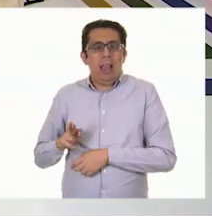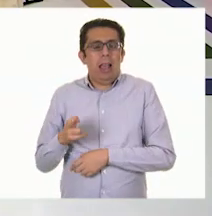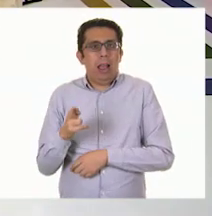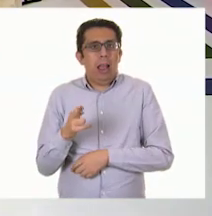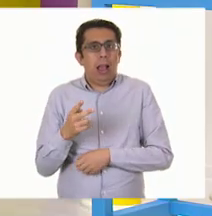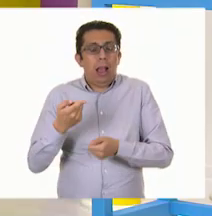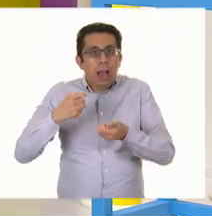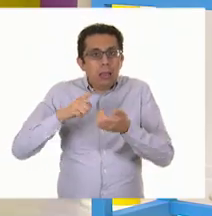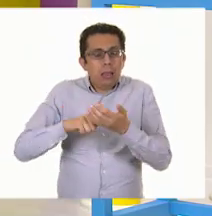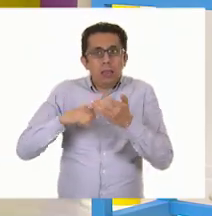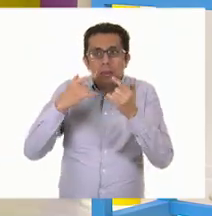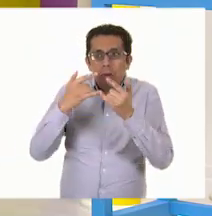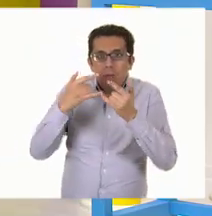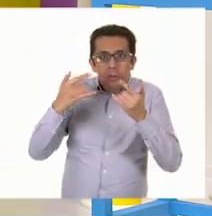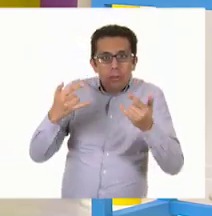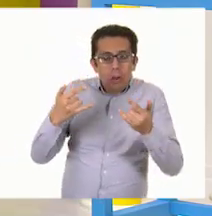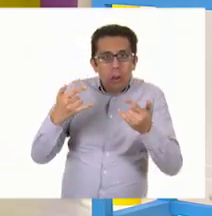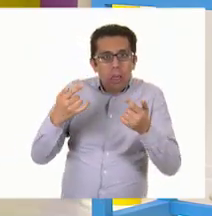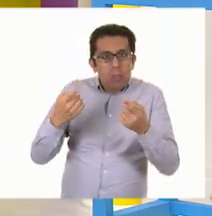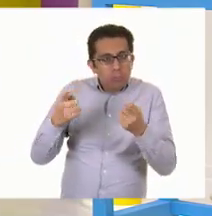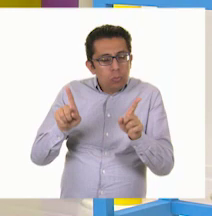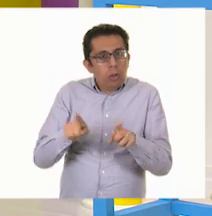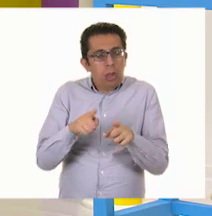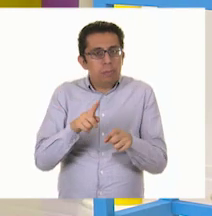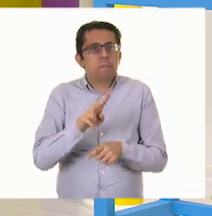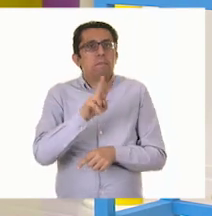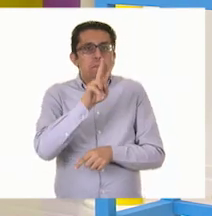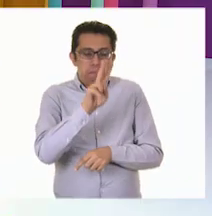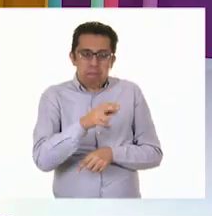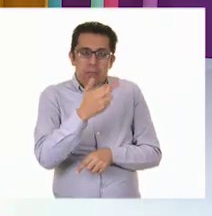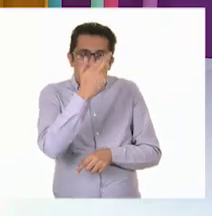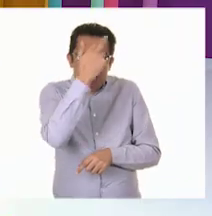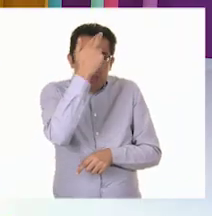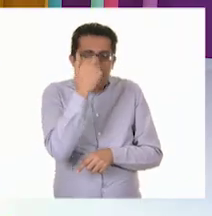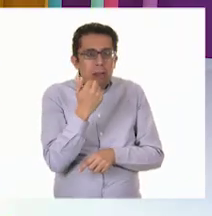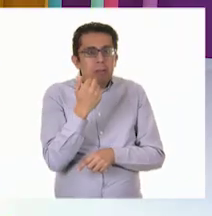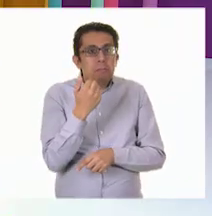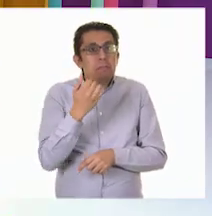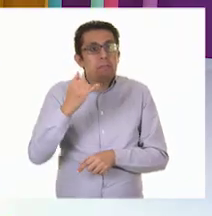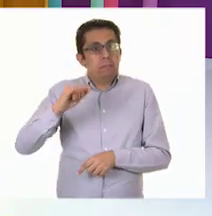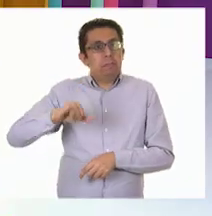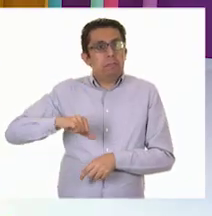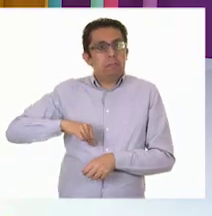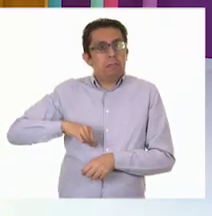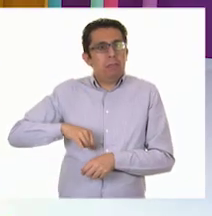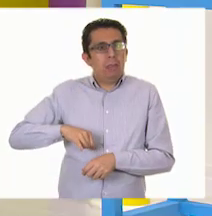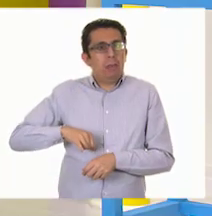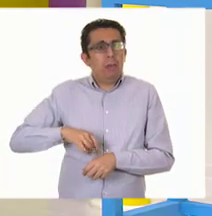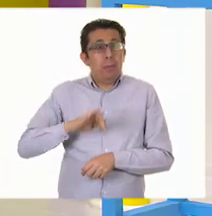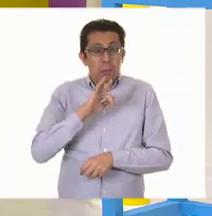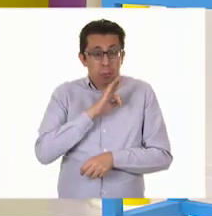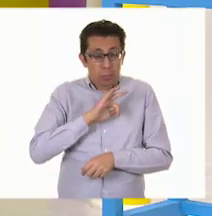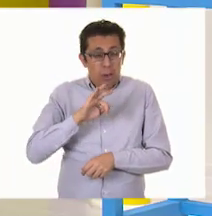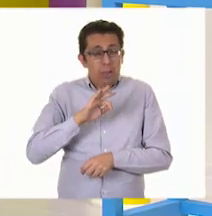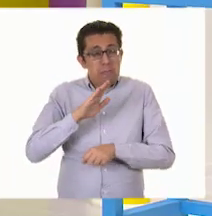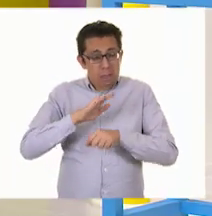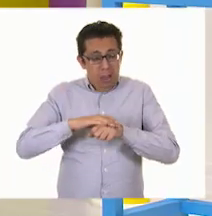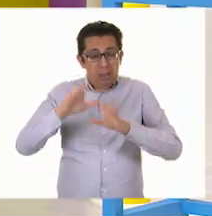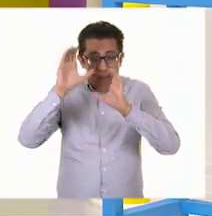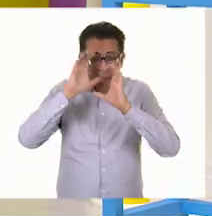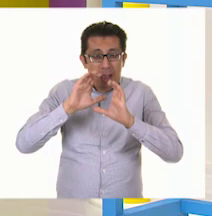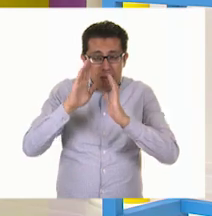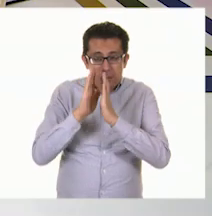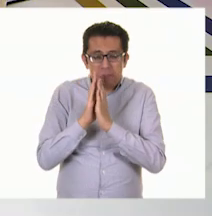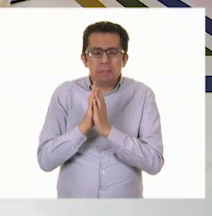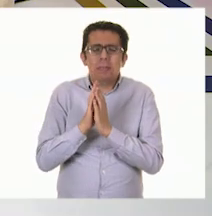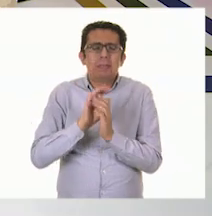historia en la música. Así es, maestra, una historia. ¡Ay, qué interesante! ¿Nos puedes cantar otro poquito? ¡Claro